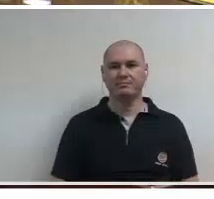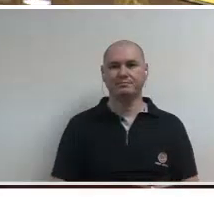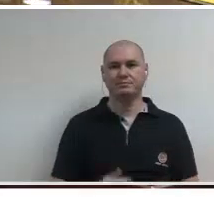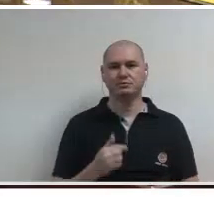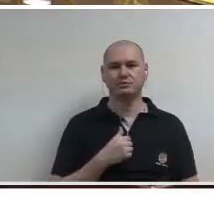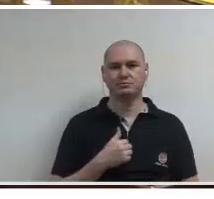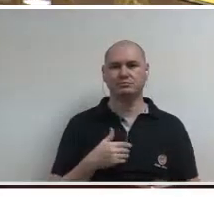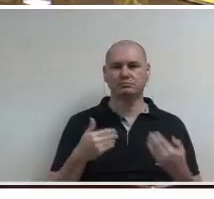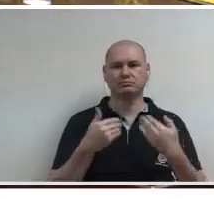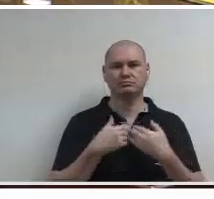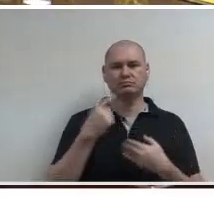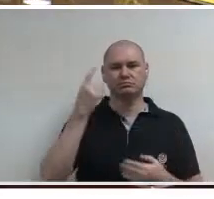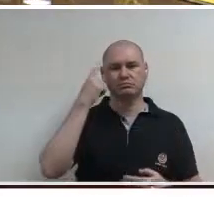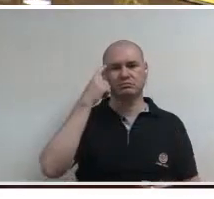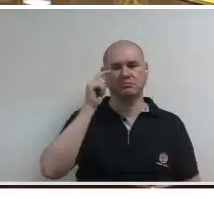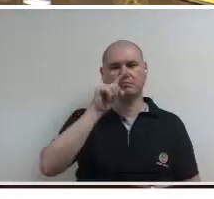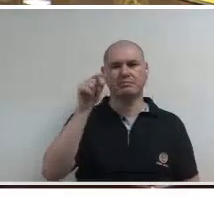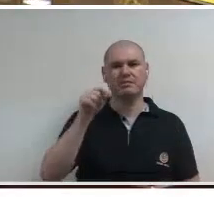Cuestión Cuba, ¿ve?